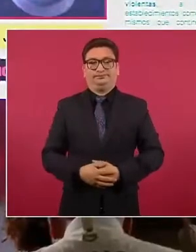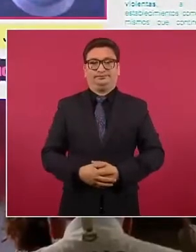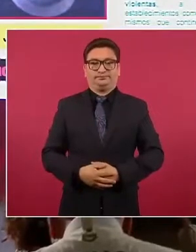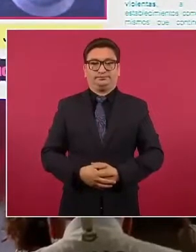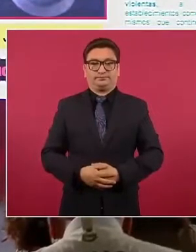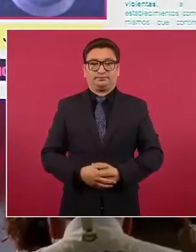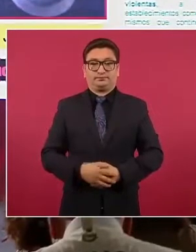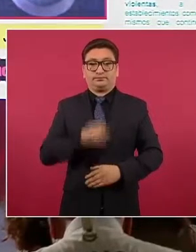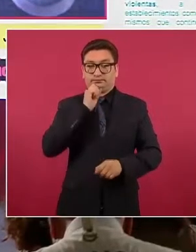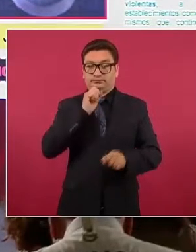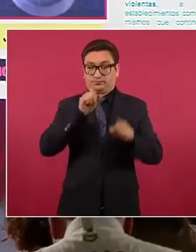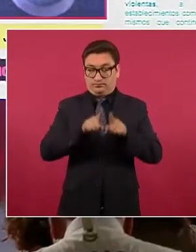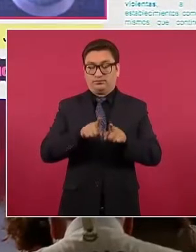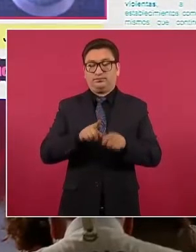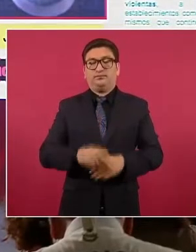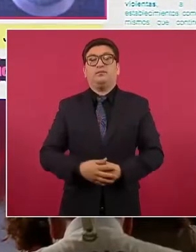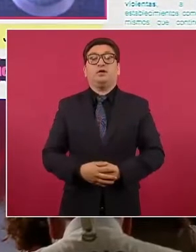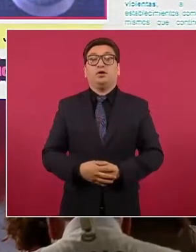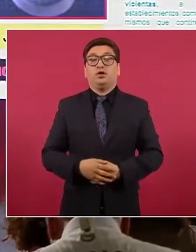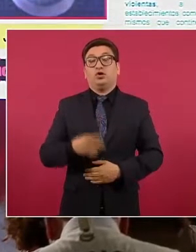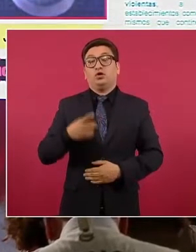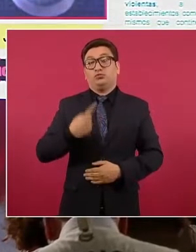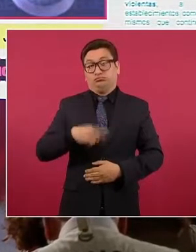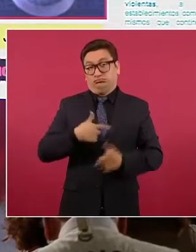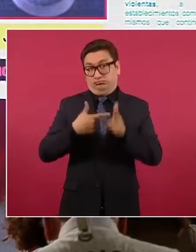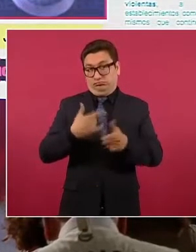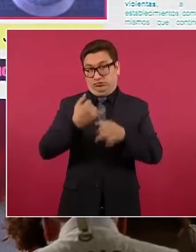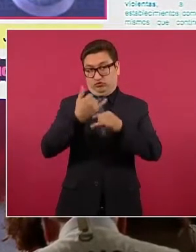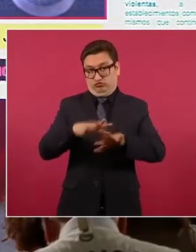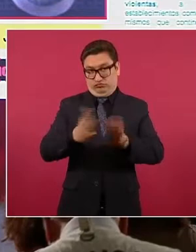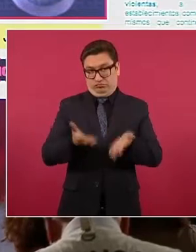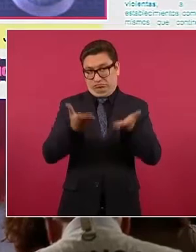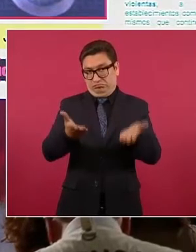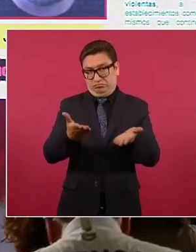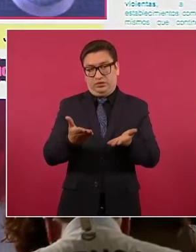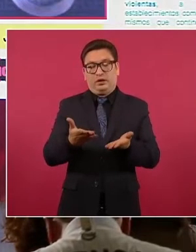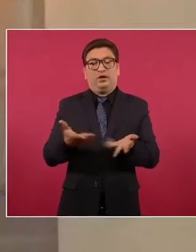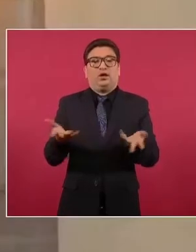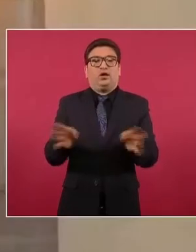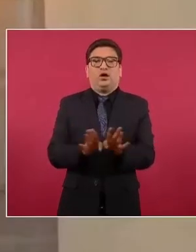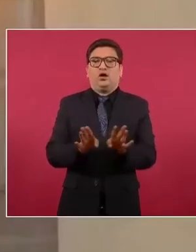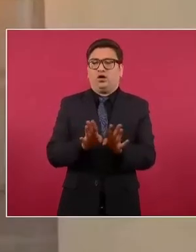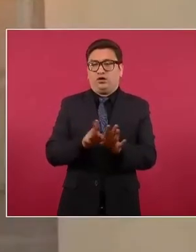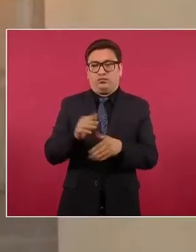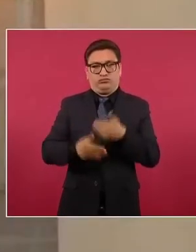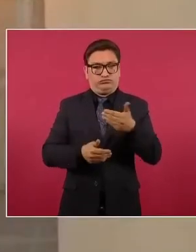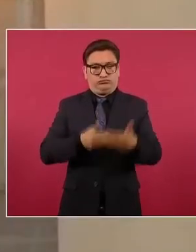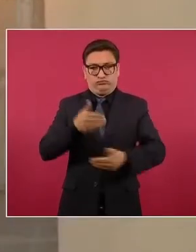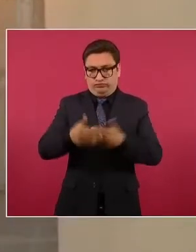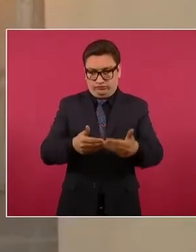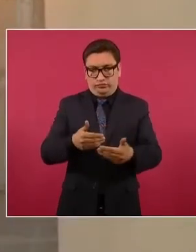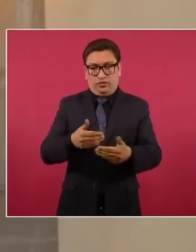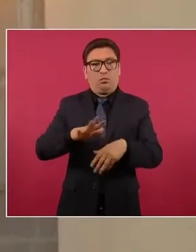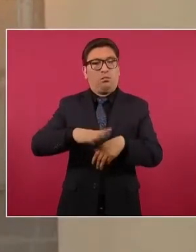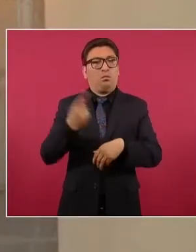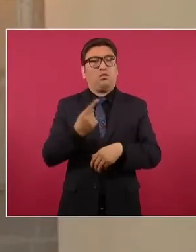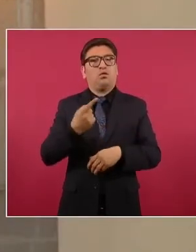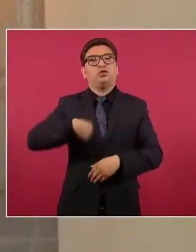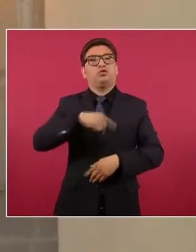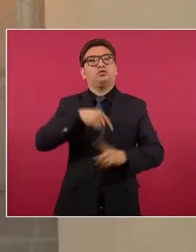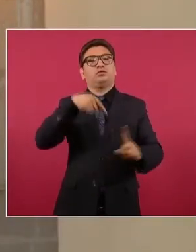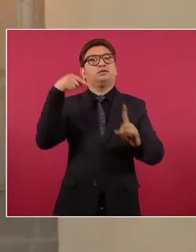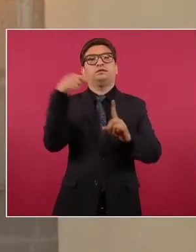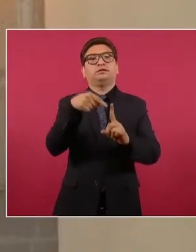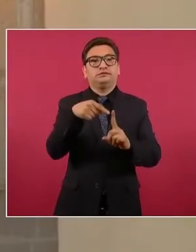También continuando con la información de las vinculaciones a proceso, porque el objetivo de cero